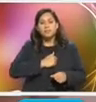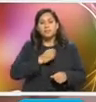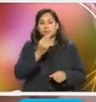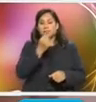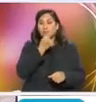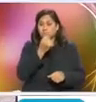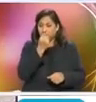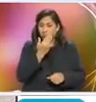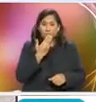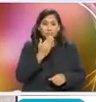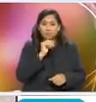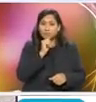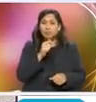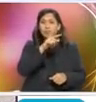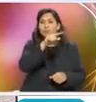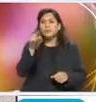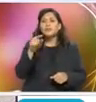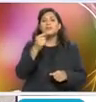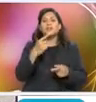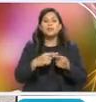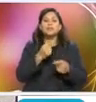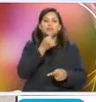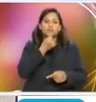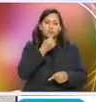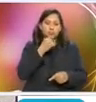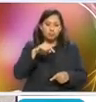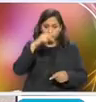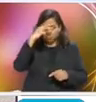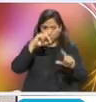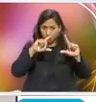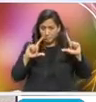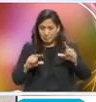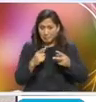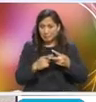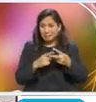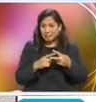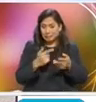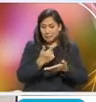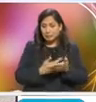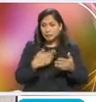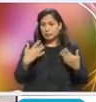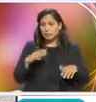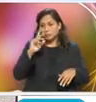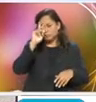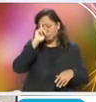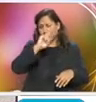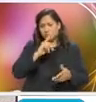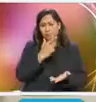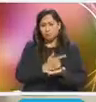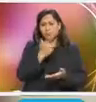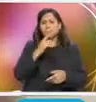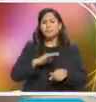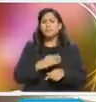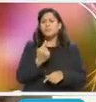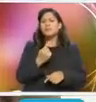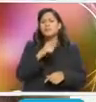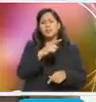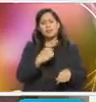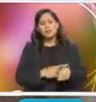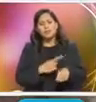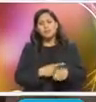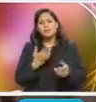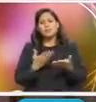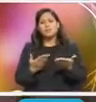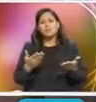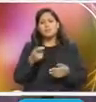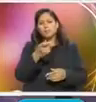es una enfermedad que alberga en niños en México, pues las cifras cada día son más alarmantes. Cuéntanos, ¿por qué se considera una enfermedad hoy